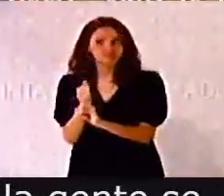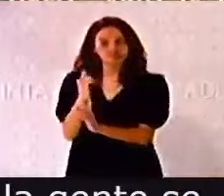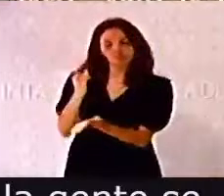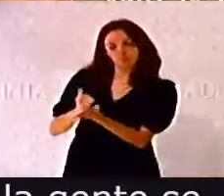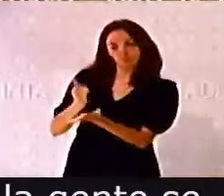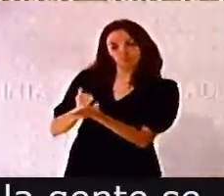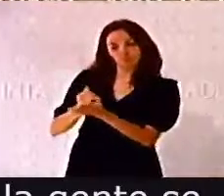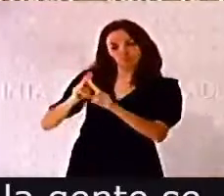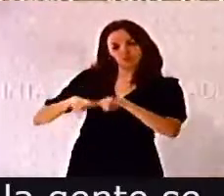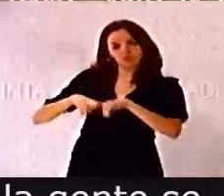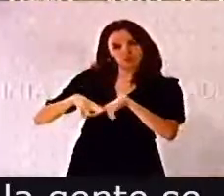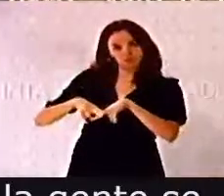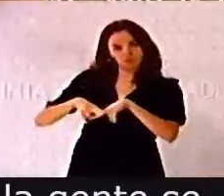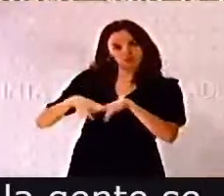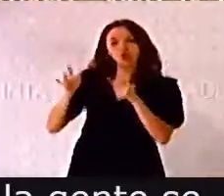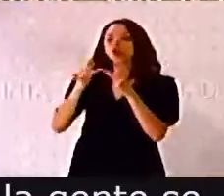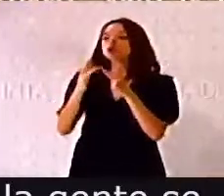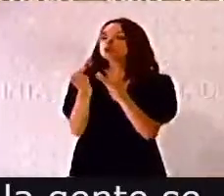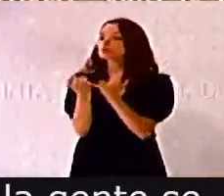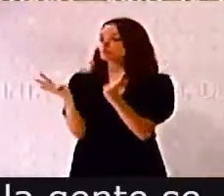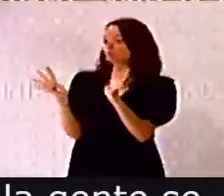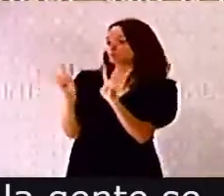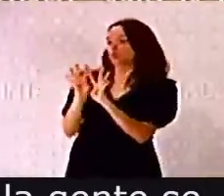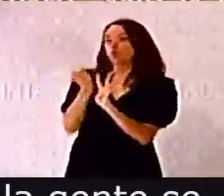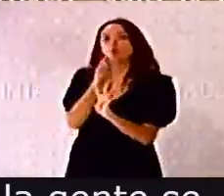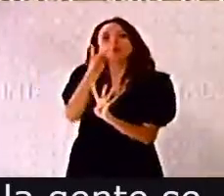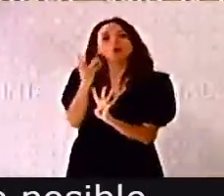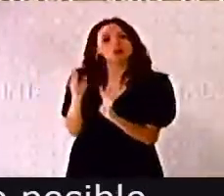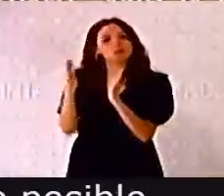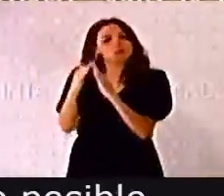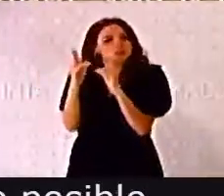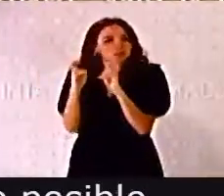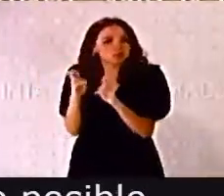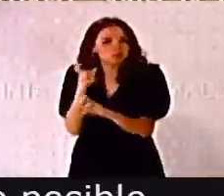Testar, localizar a los contactos, aislarlos